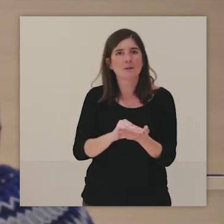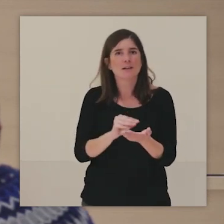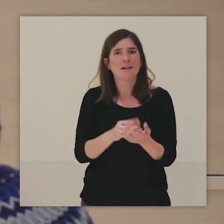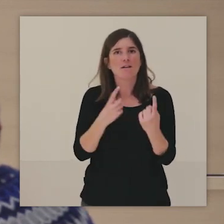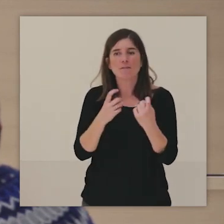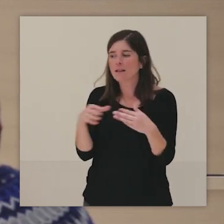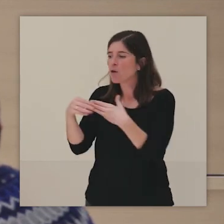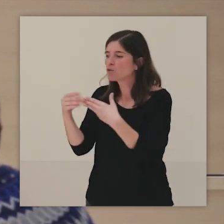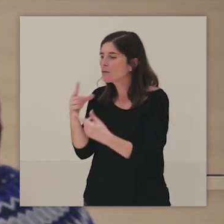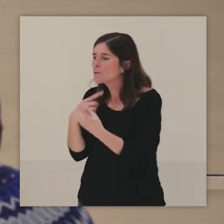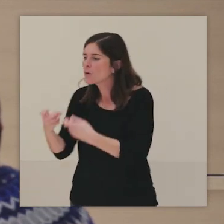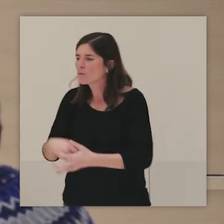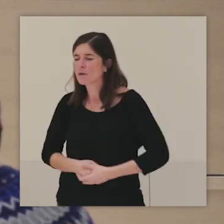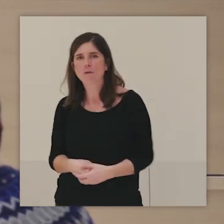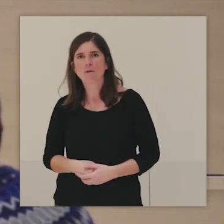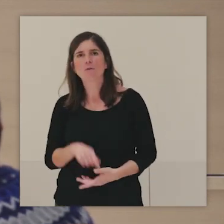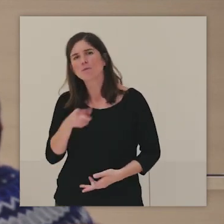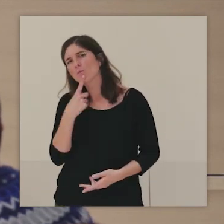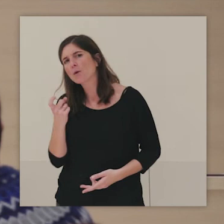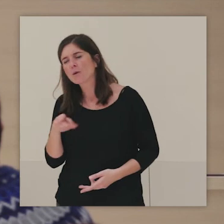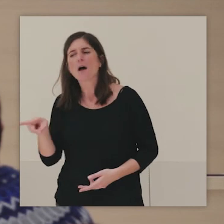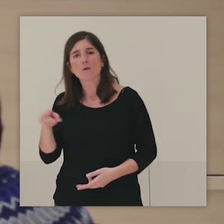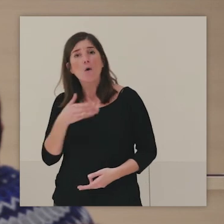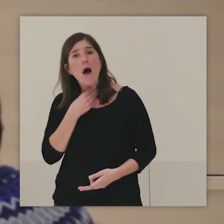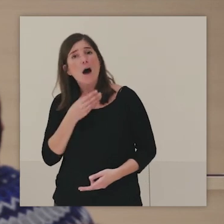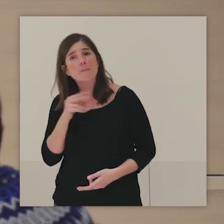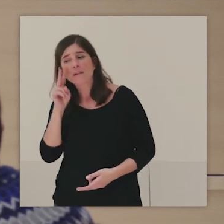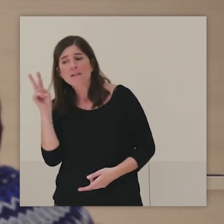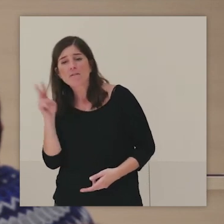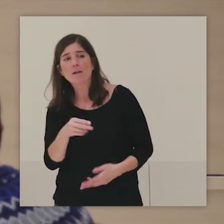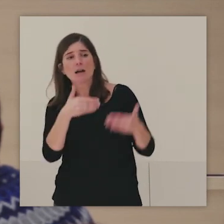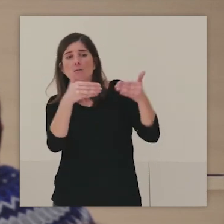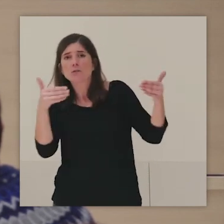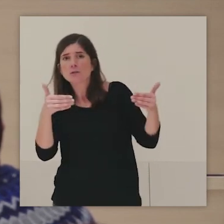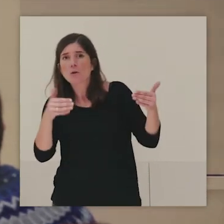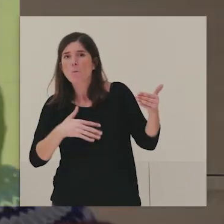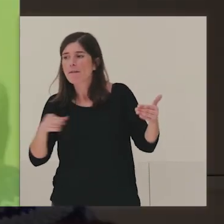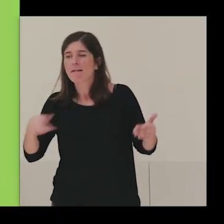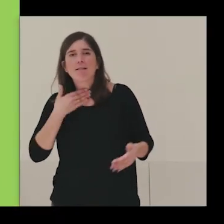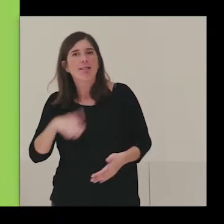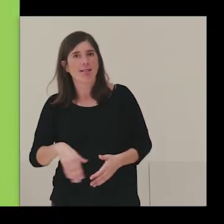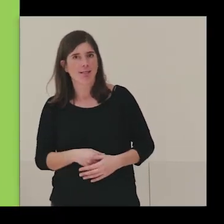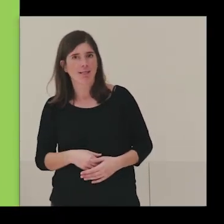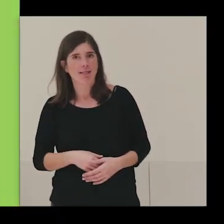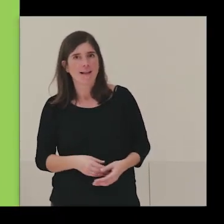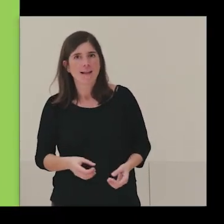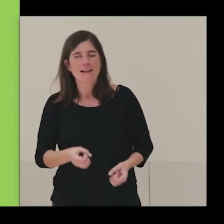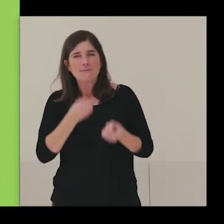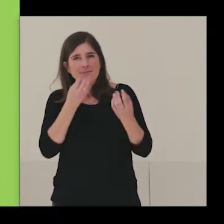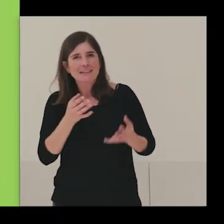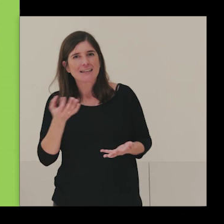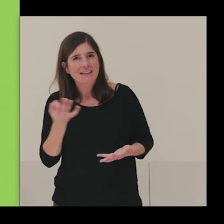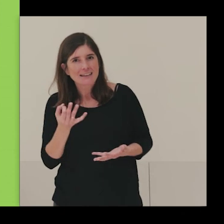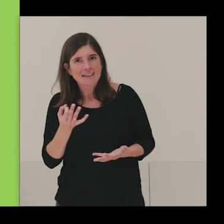habéis preguntado si les apetece eso? Porque a lo mejor no es lo que les apetece. Entonces, reúnanse con los